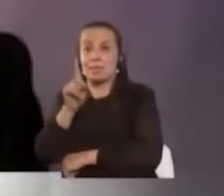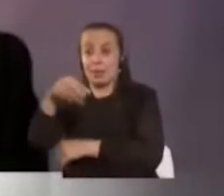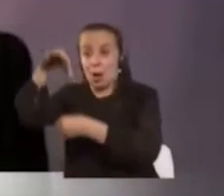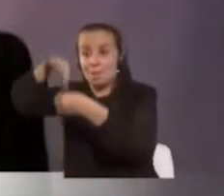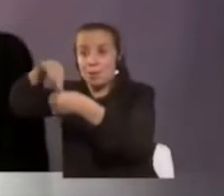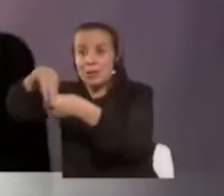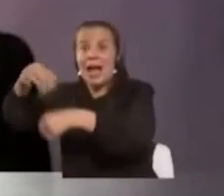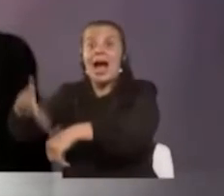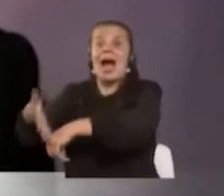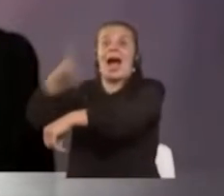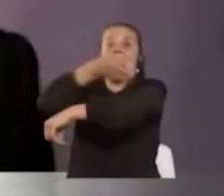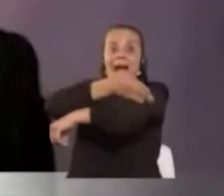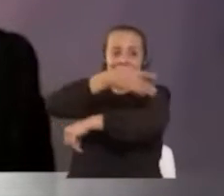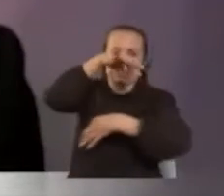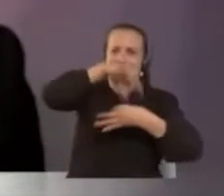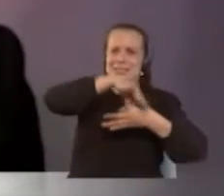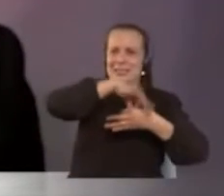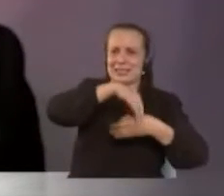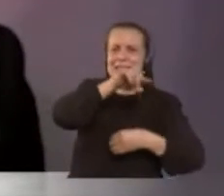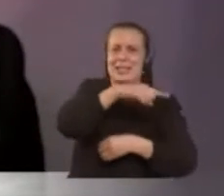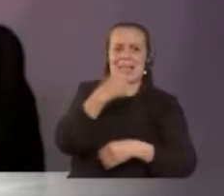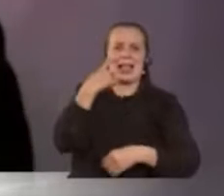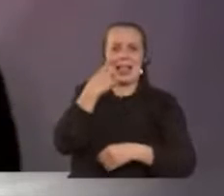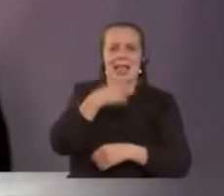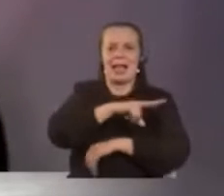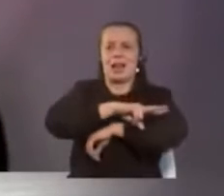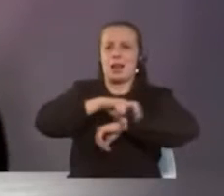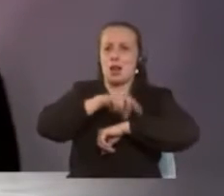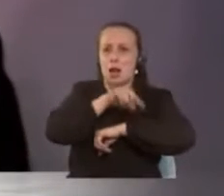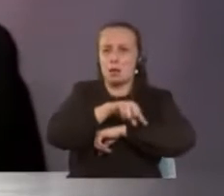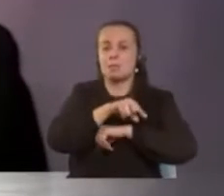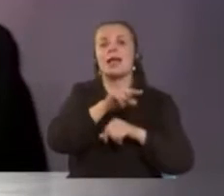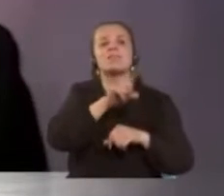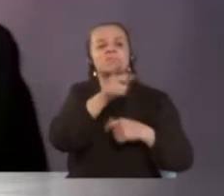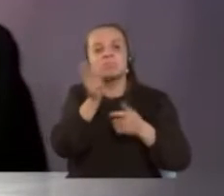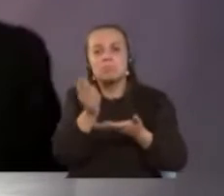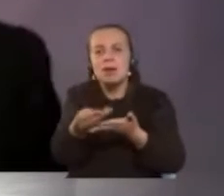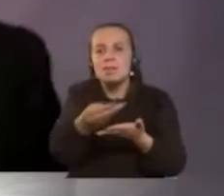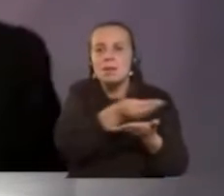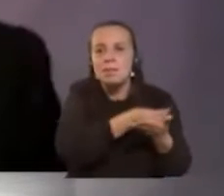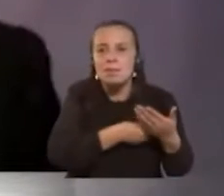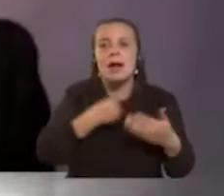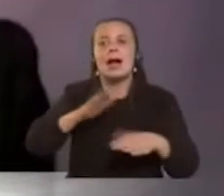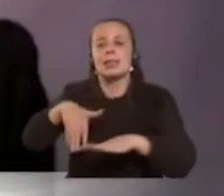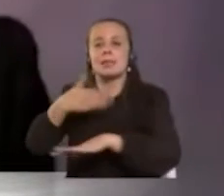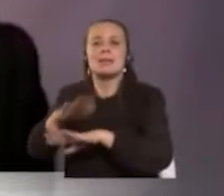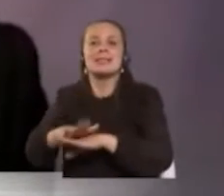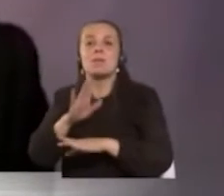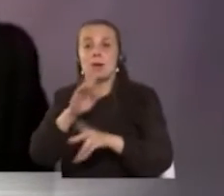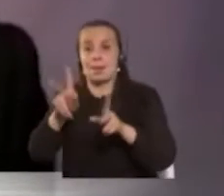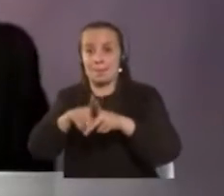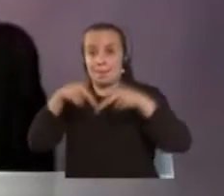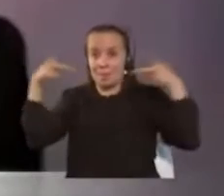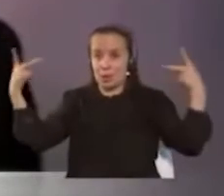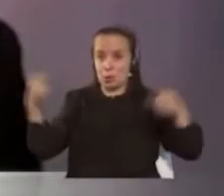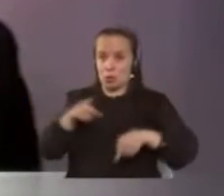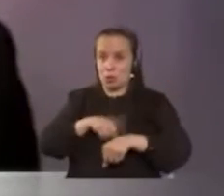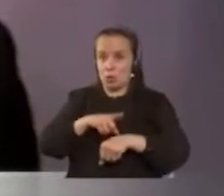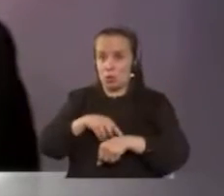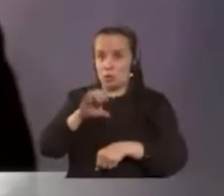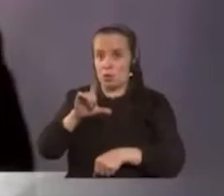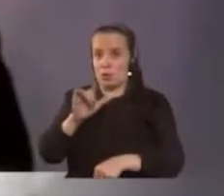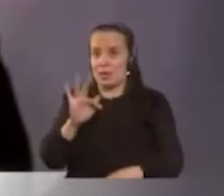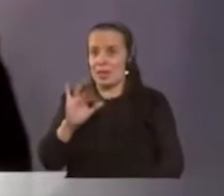votar, a la hora de votar y después de votar. Esto lo registró el periódico El Tiempo del 12 de